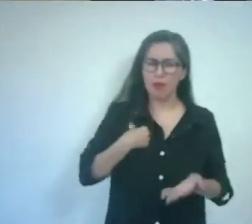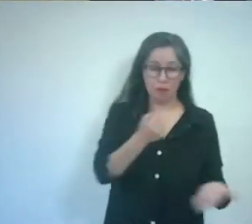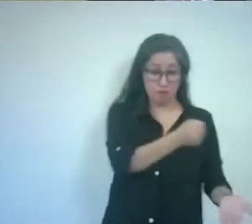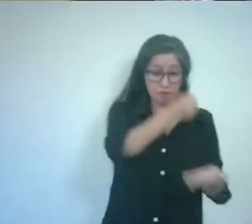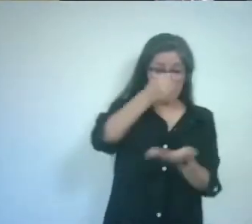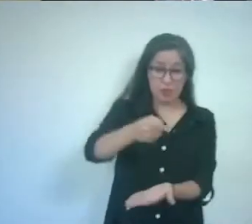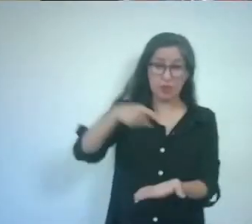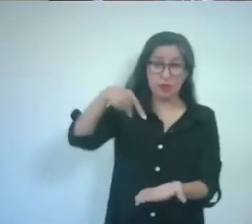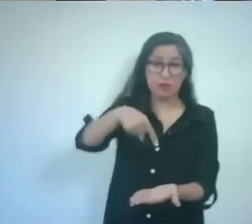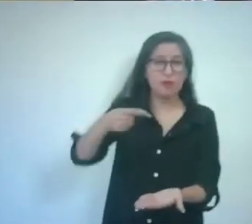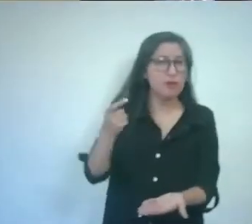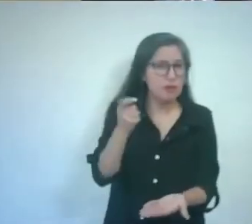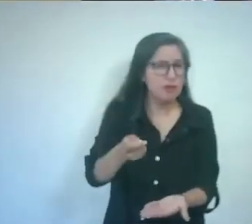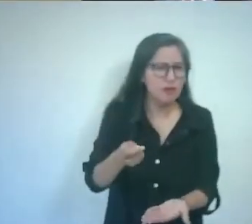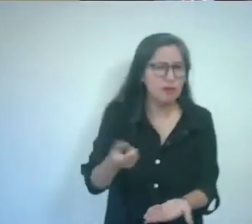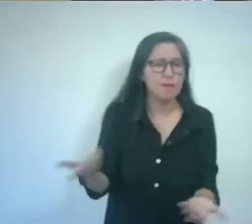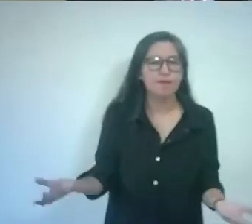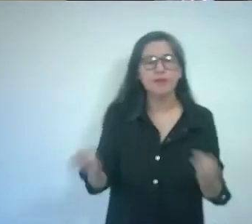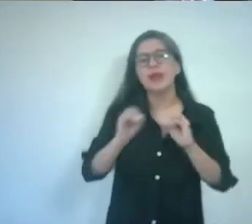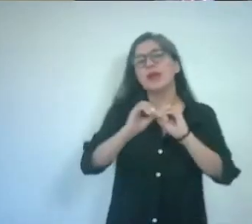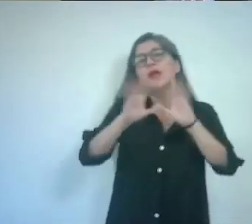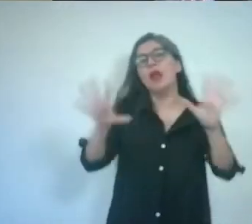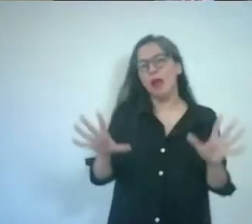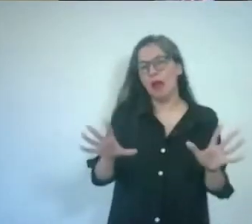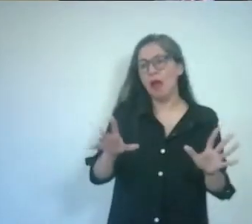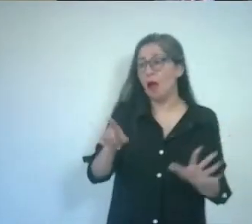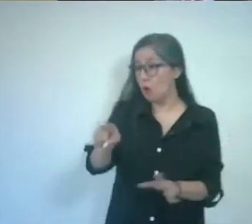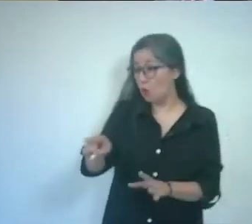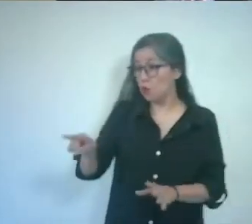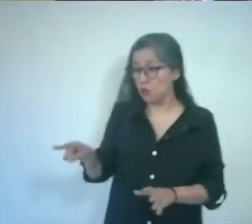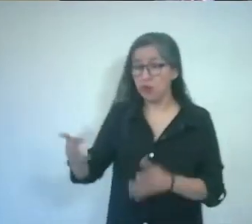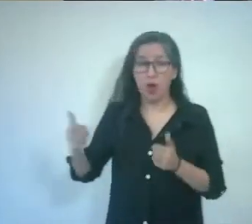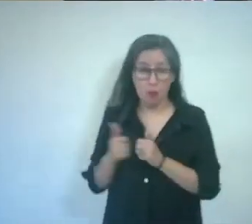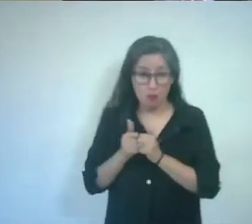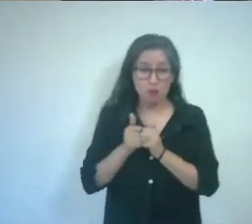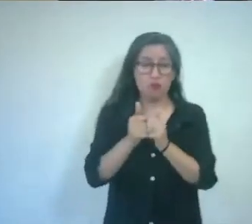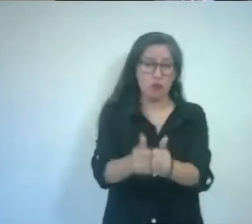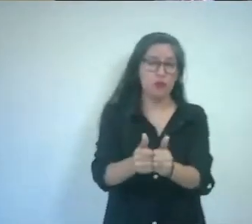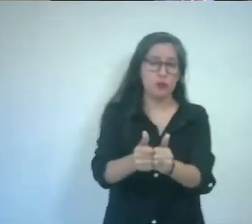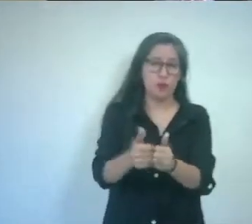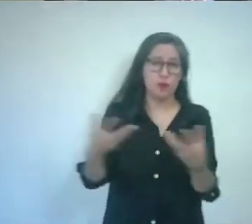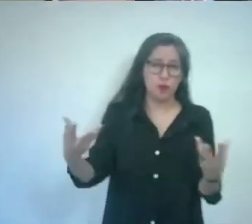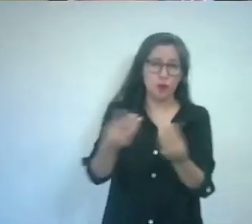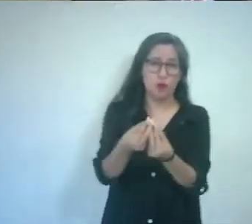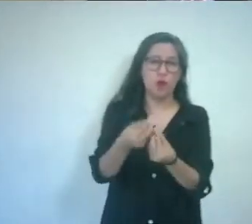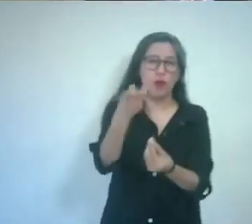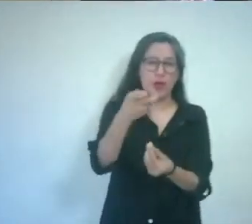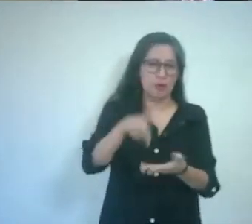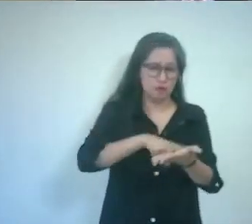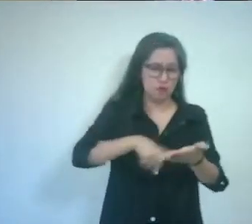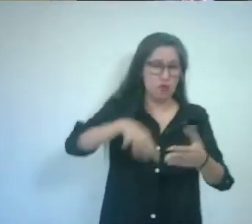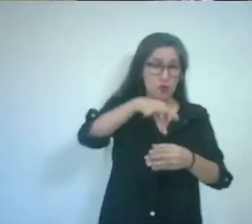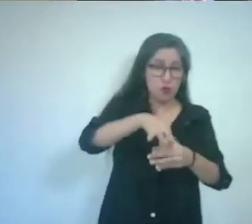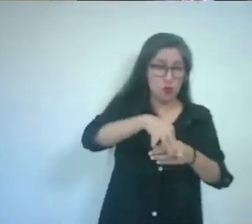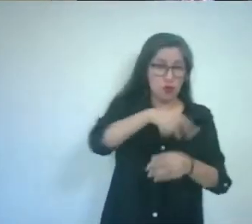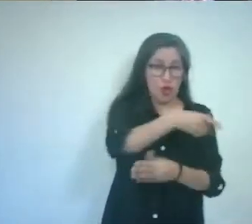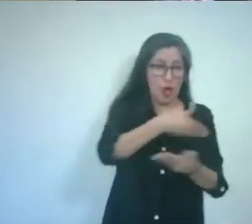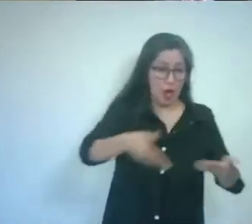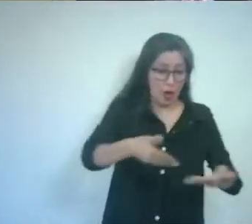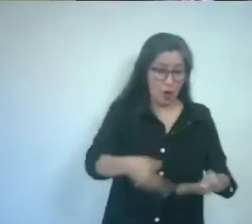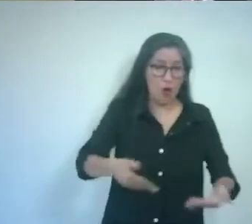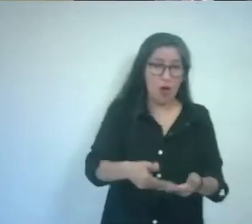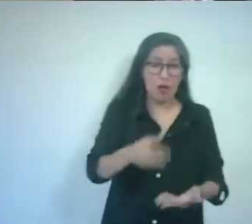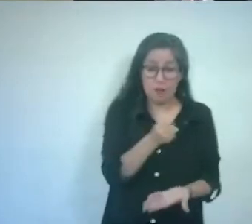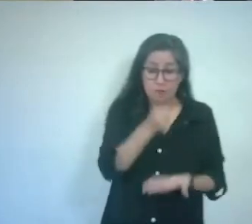presupuestal. Evidentemente, ustedes nos han acompañado y han hecho posible este ejercicio y este esfuerzo en las